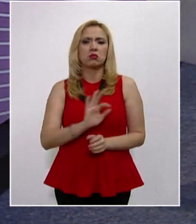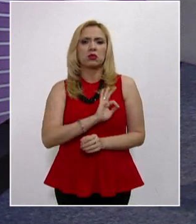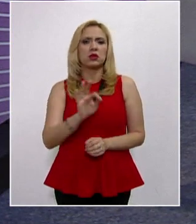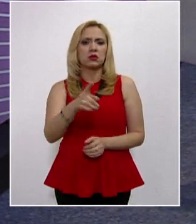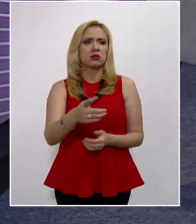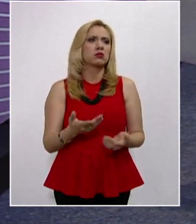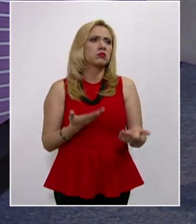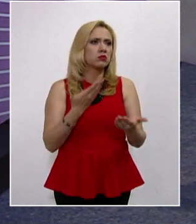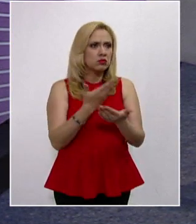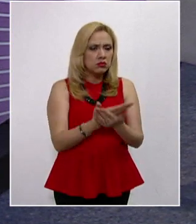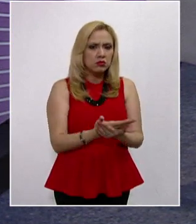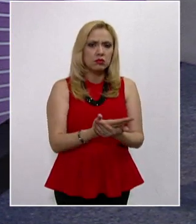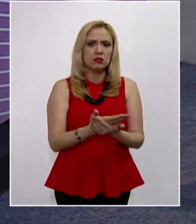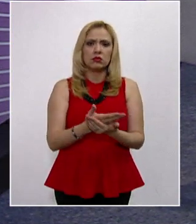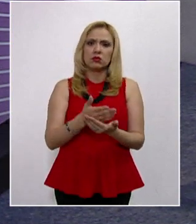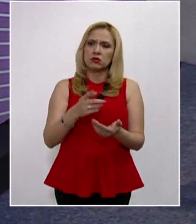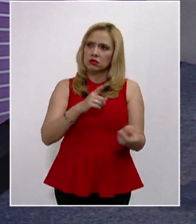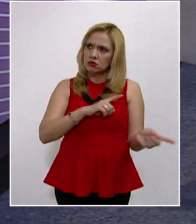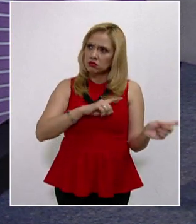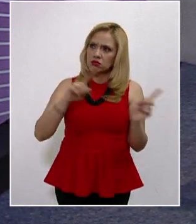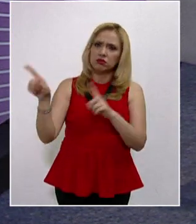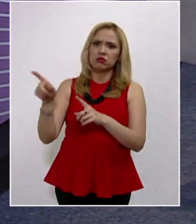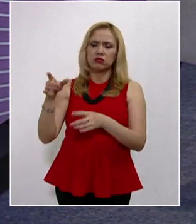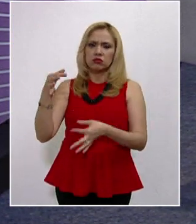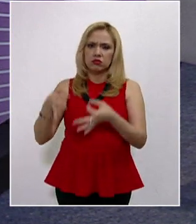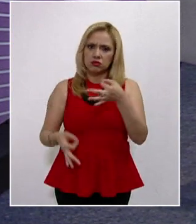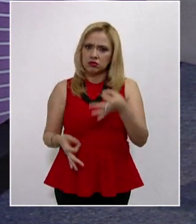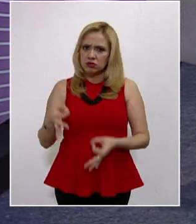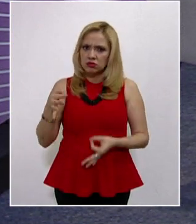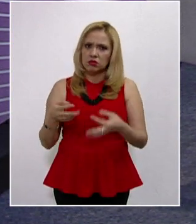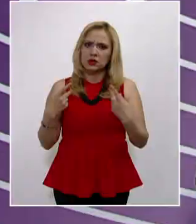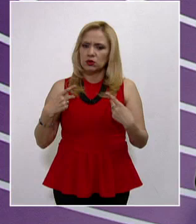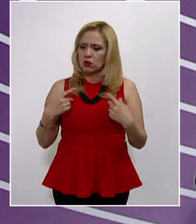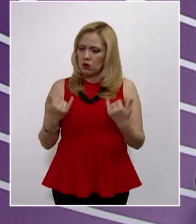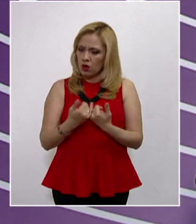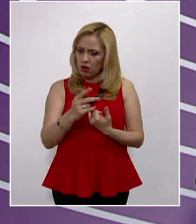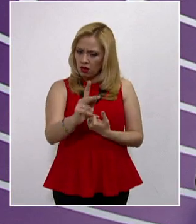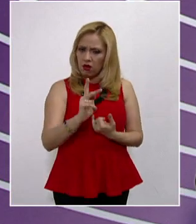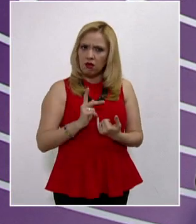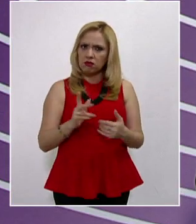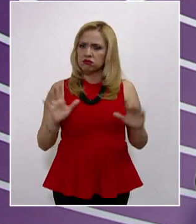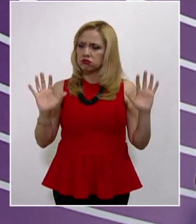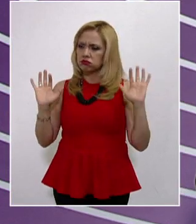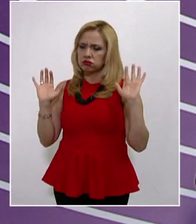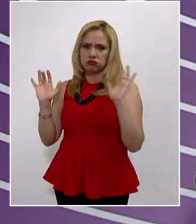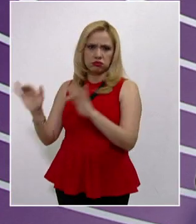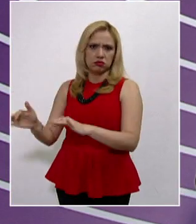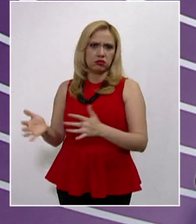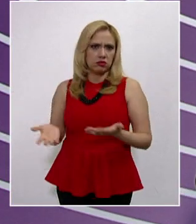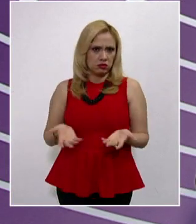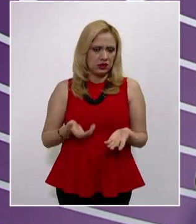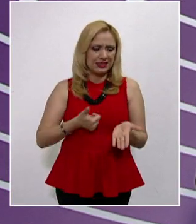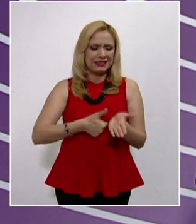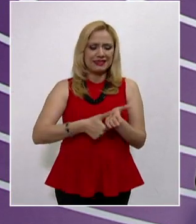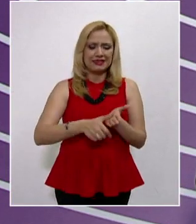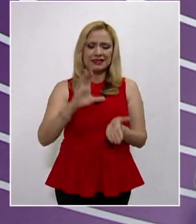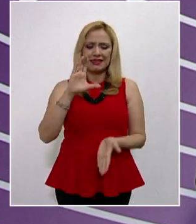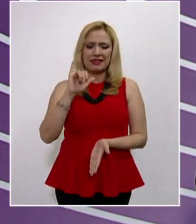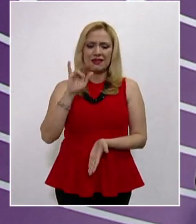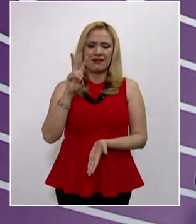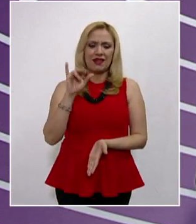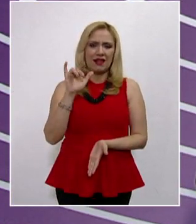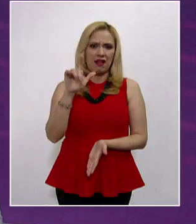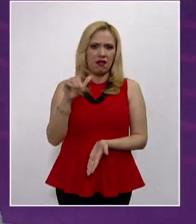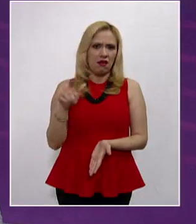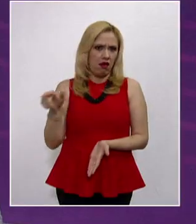solicitar que esos casos fueran llevados al Foro Civil porque estaba basado toda la estructura en el